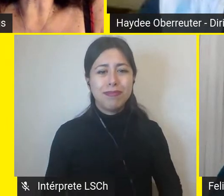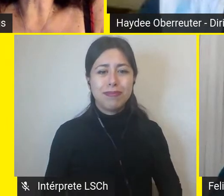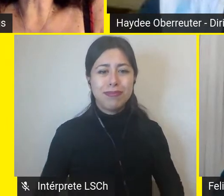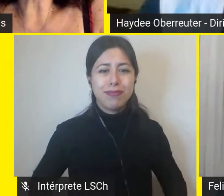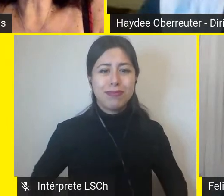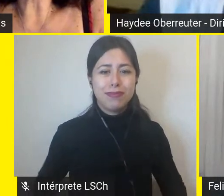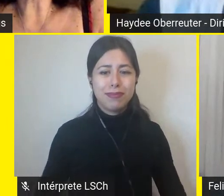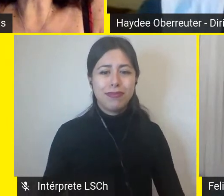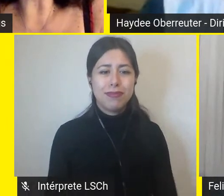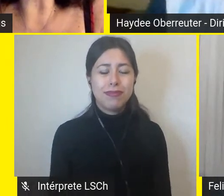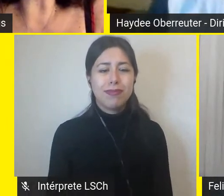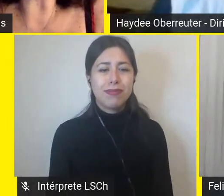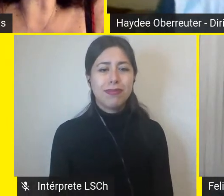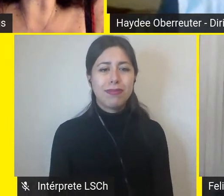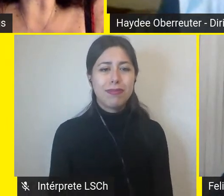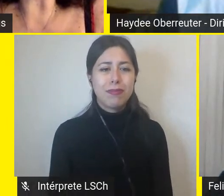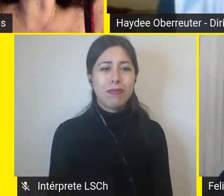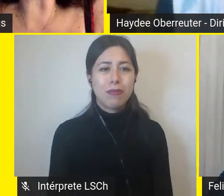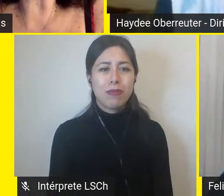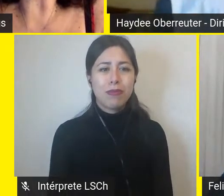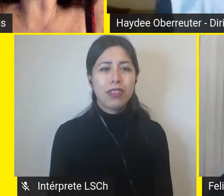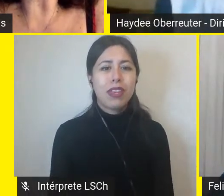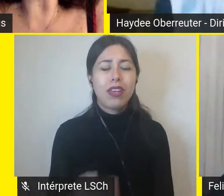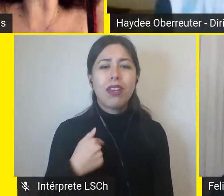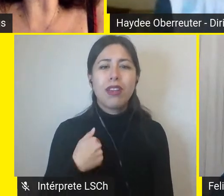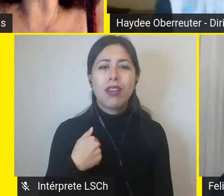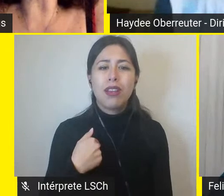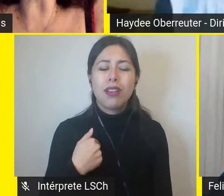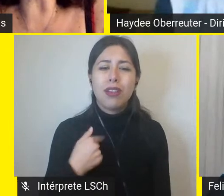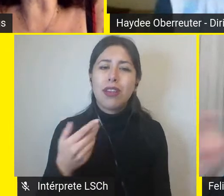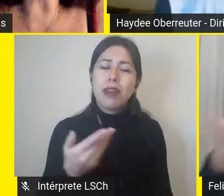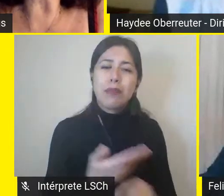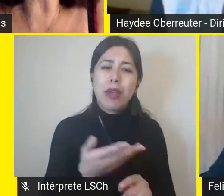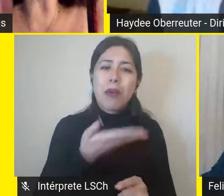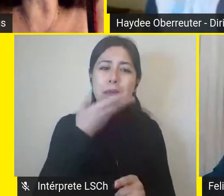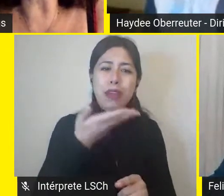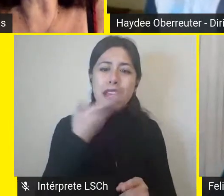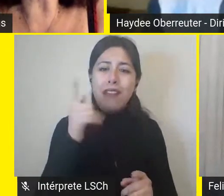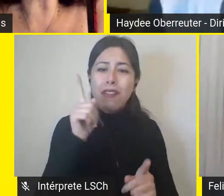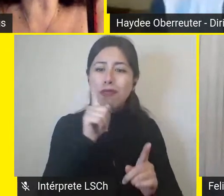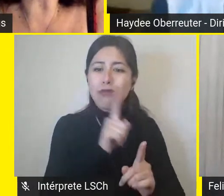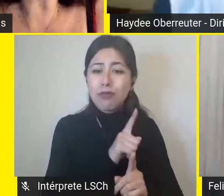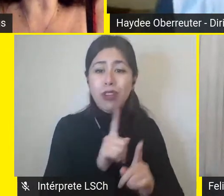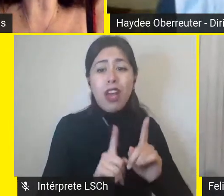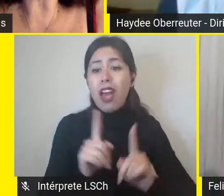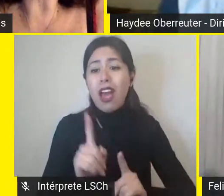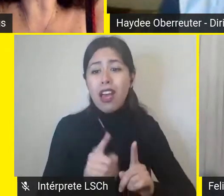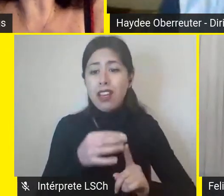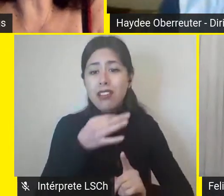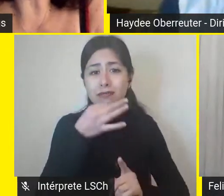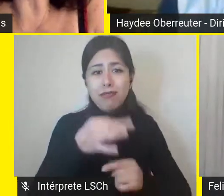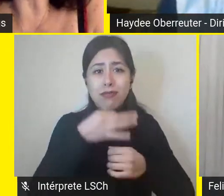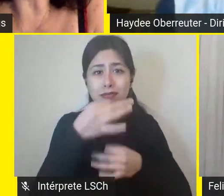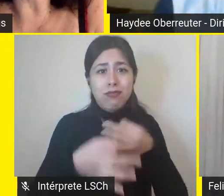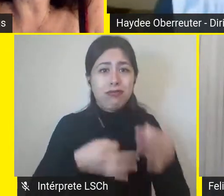Aide, te pido que consideres que son las palabras finales. Bueno, después si alguien quiere agregar algo más, pero...